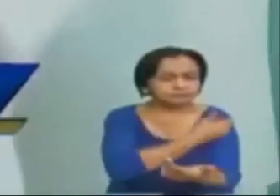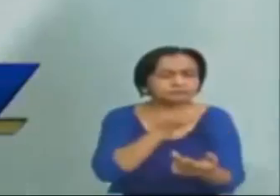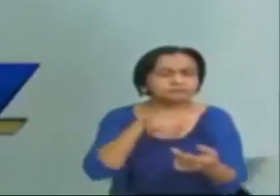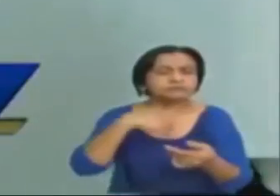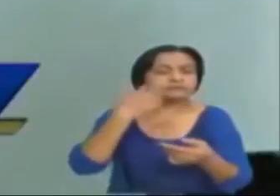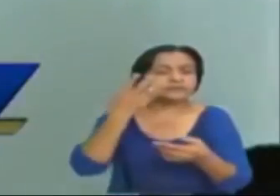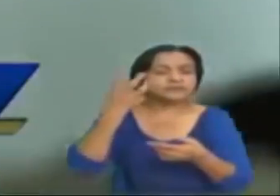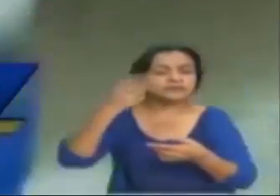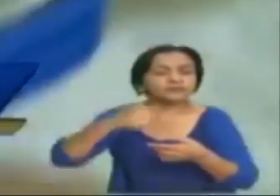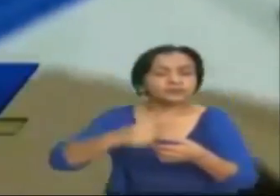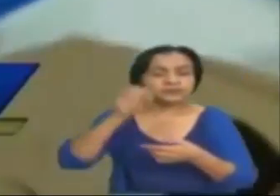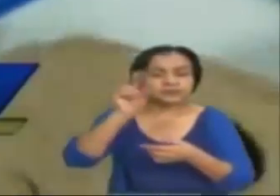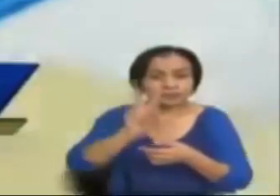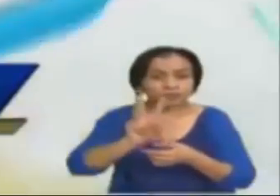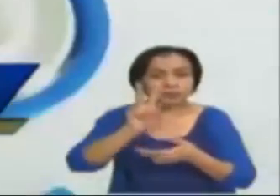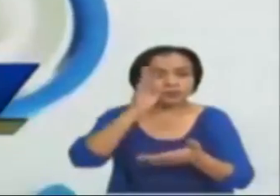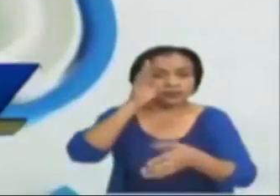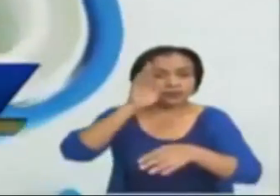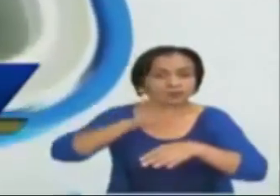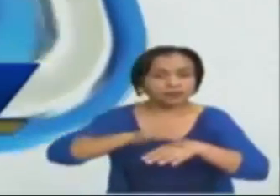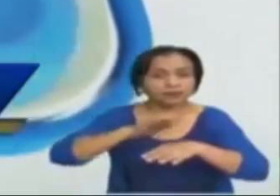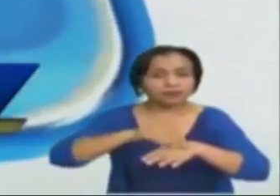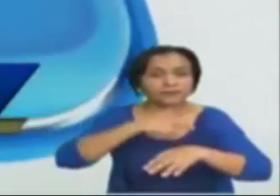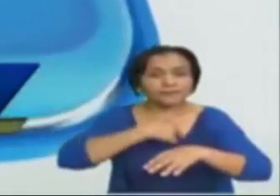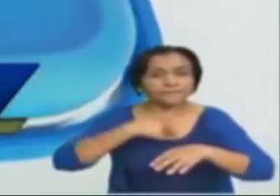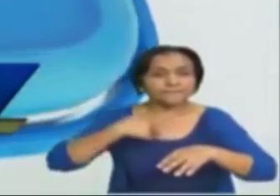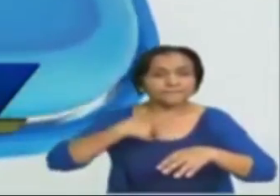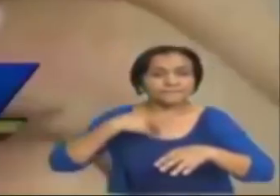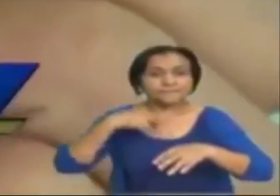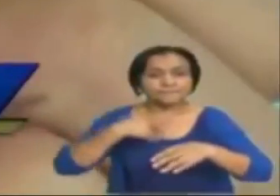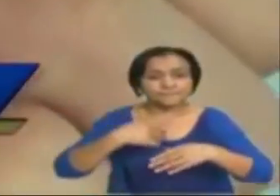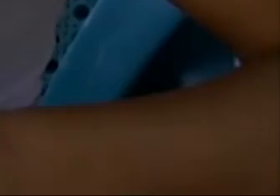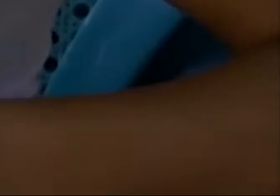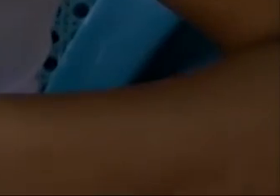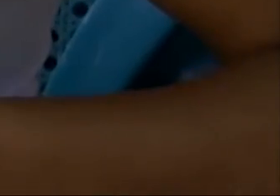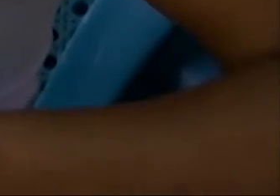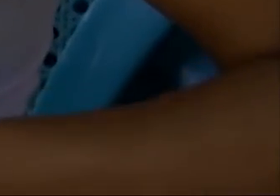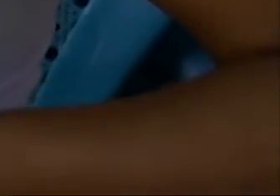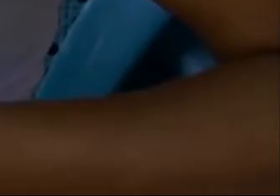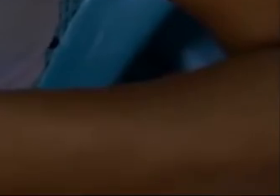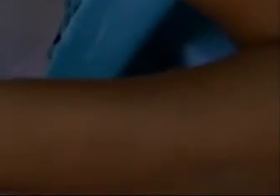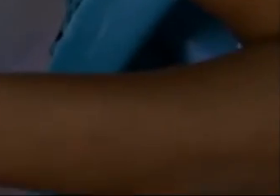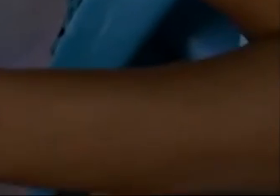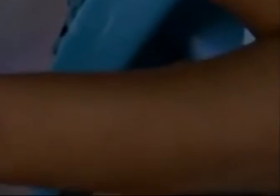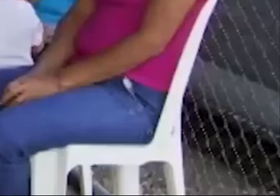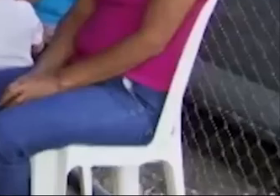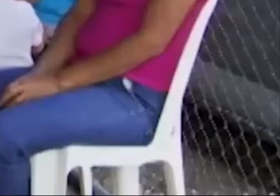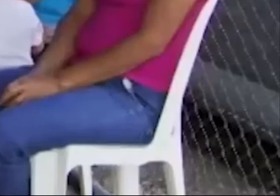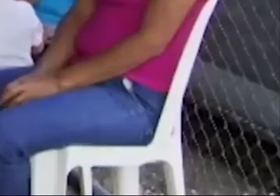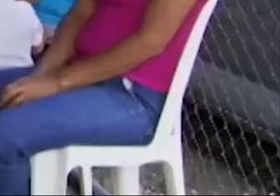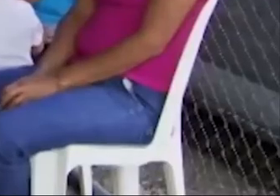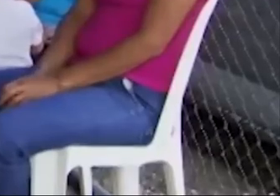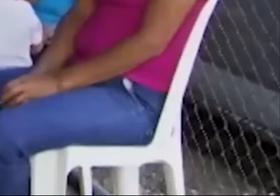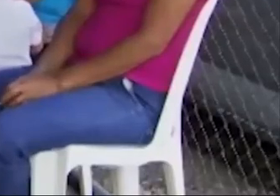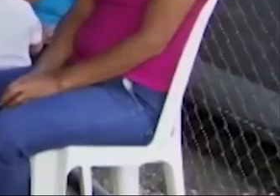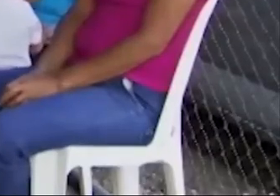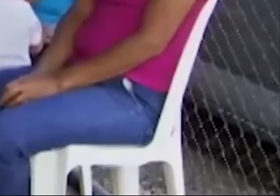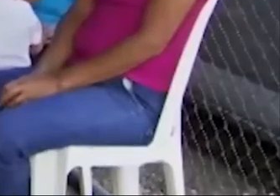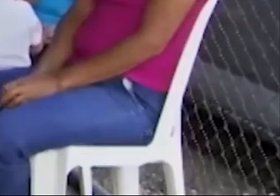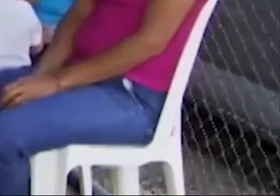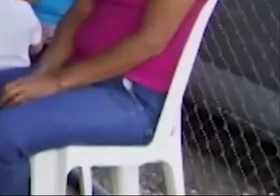planificados y anunciados. Presentar la cédula es un requisito. Luego se va a revisar